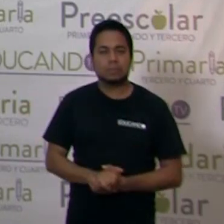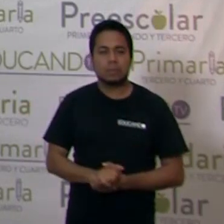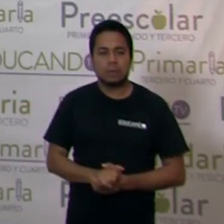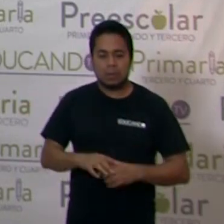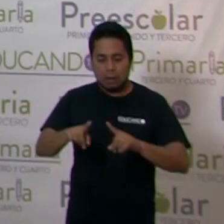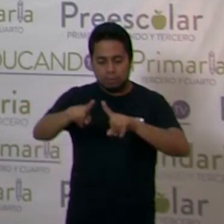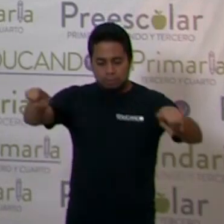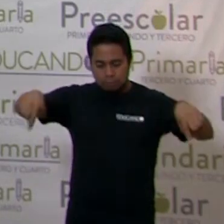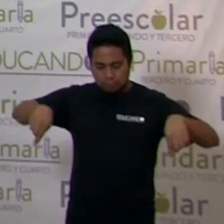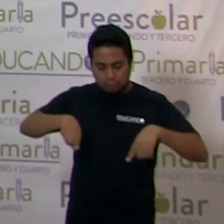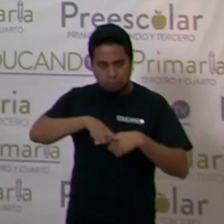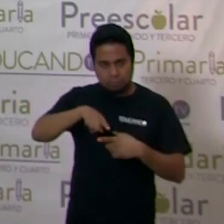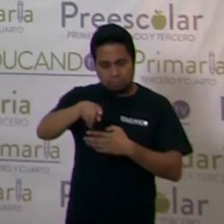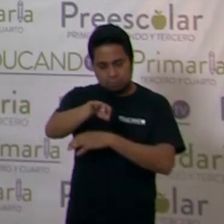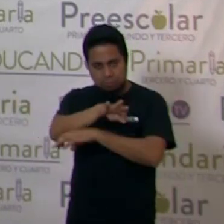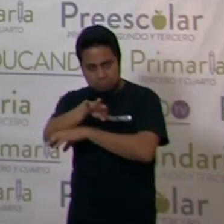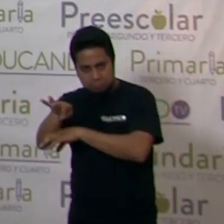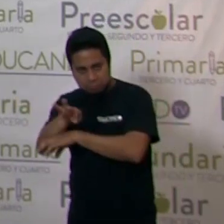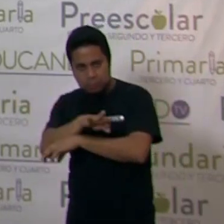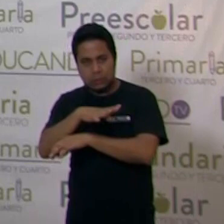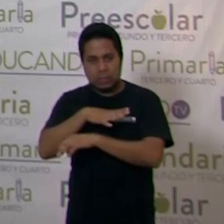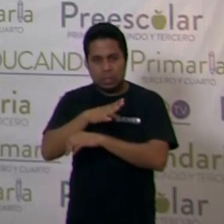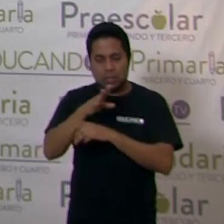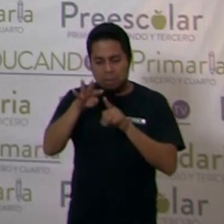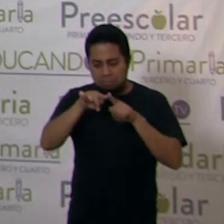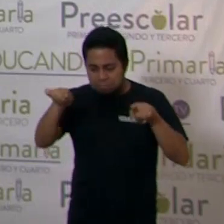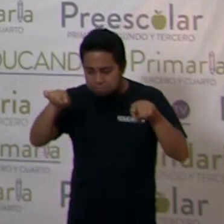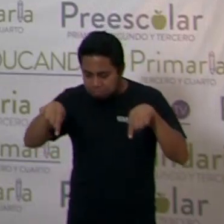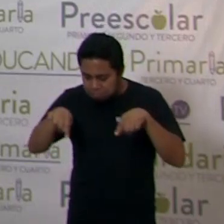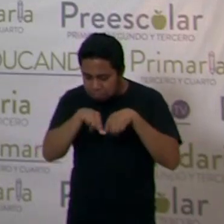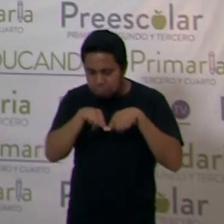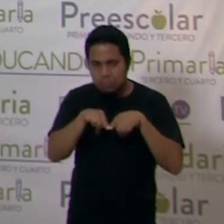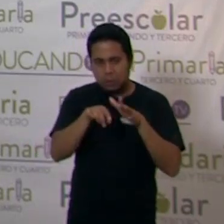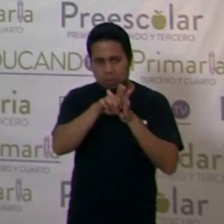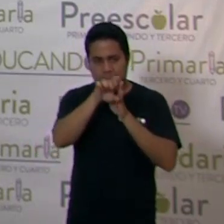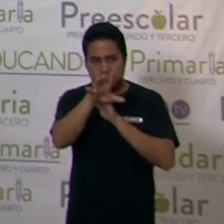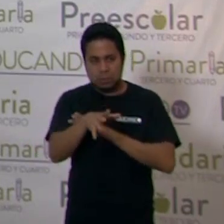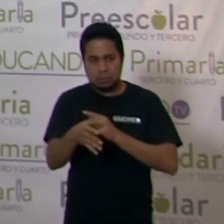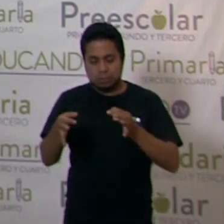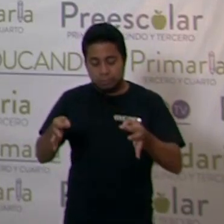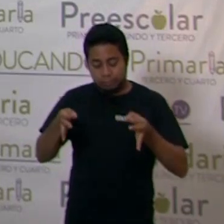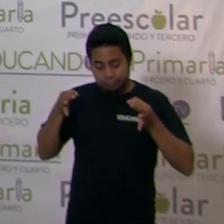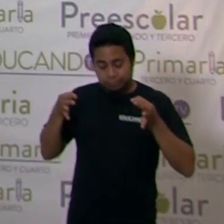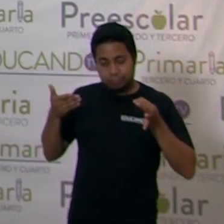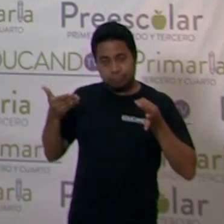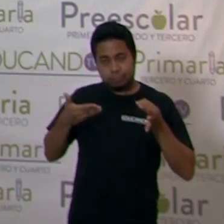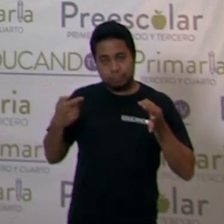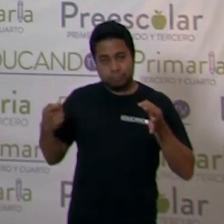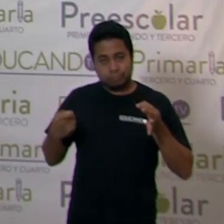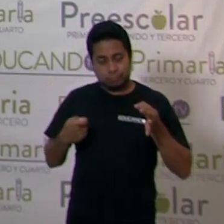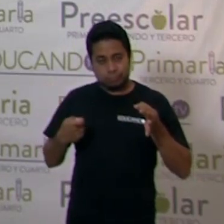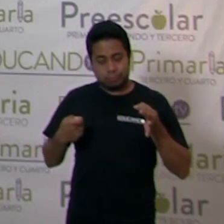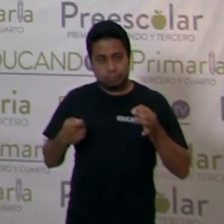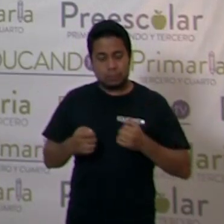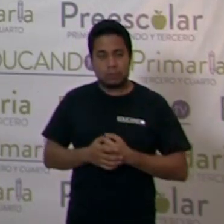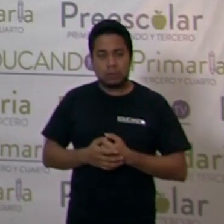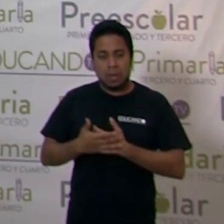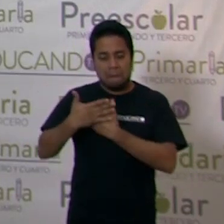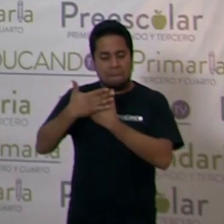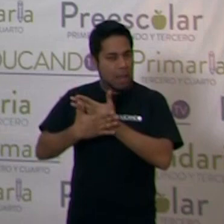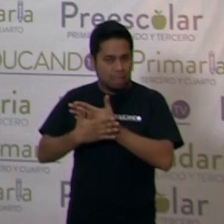plana que está unida por líneas por ejemplo esta figura esta